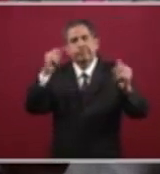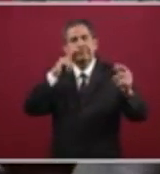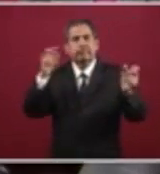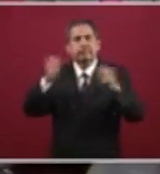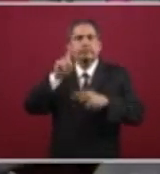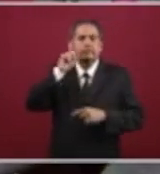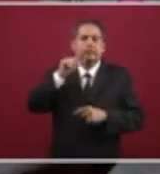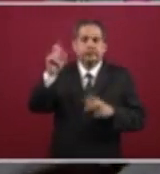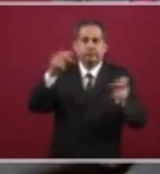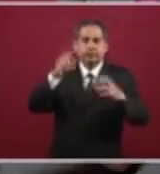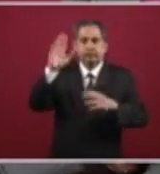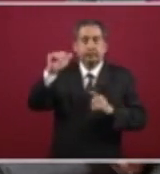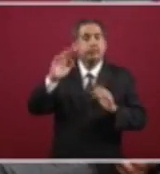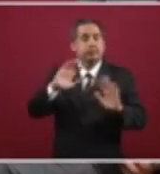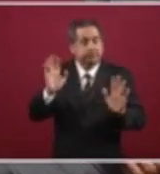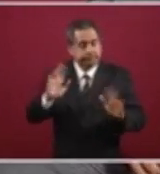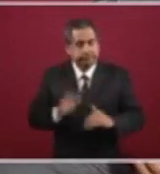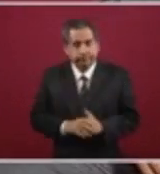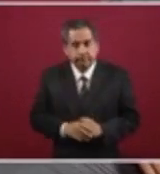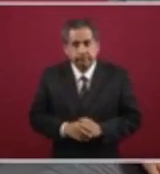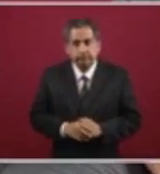mañana. Ya se